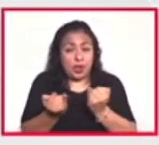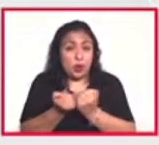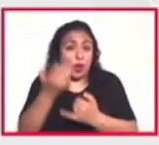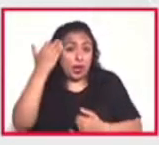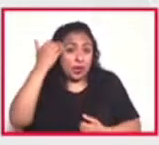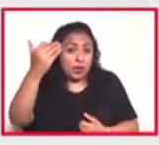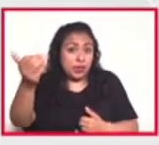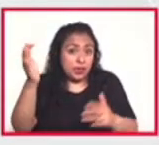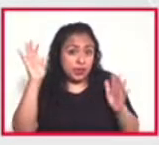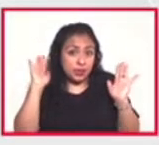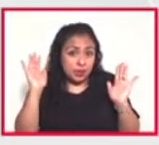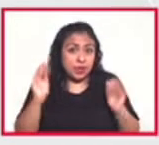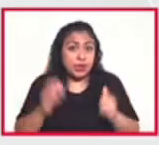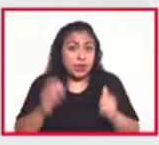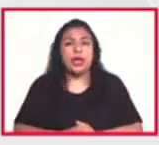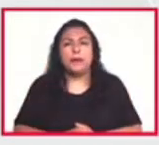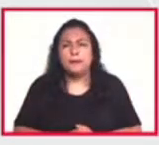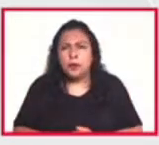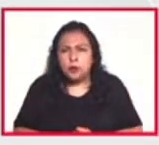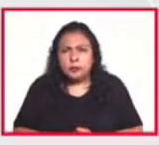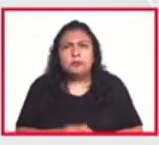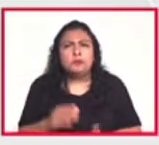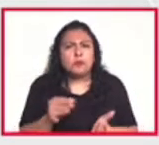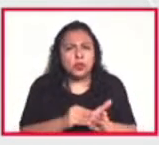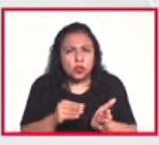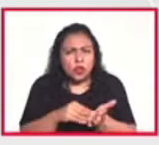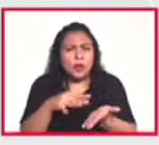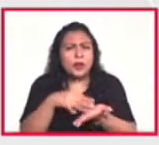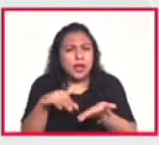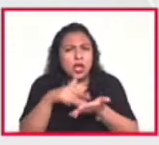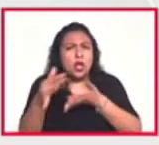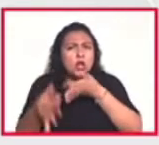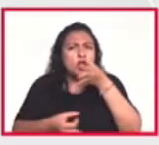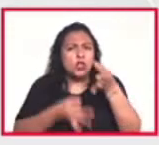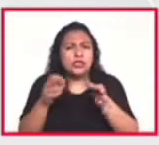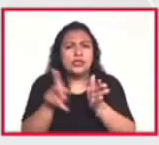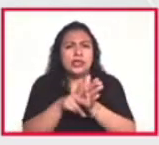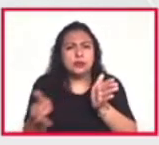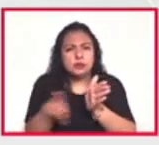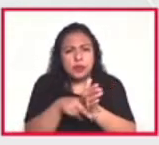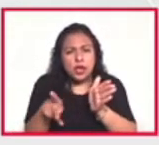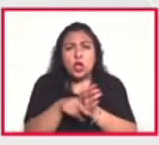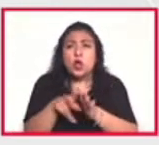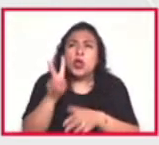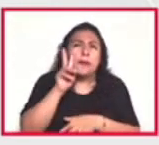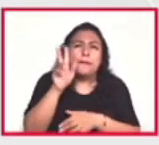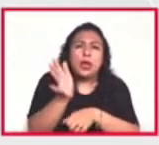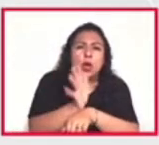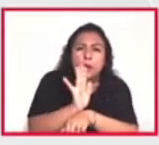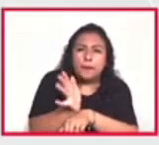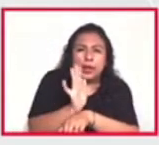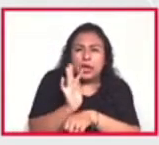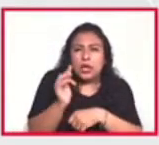incluso que ha pasado después de que murió, todavía leo las noticias por el periódico o veo una película y tal, y digo,